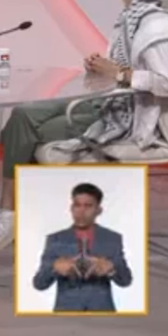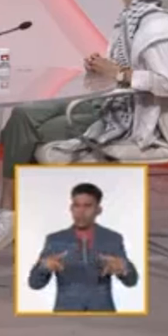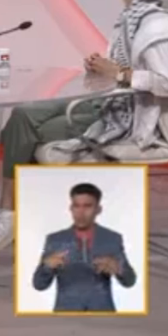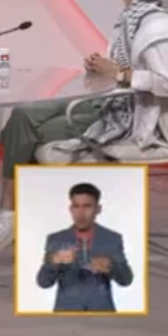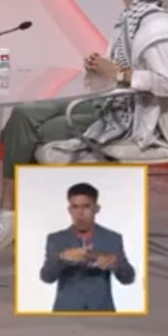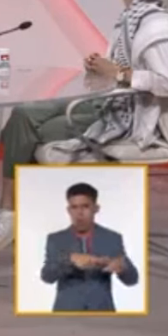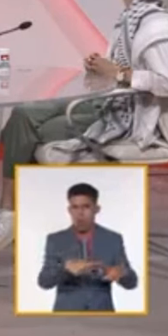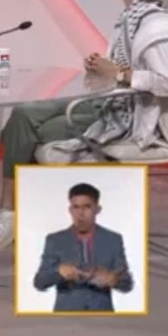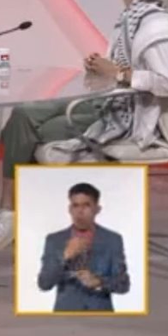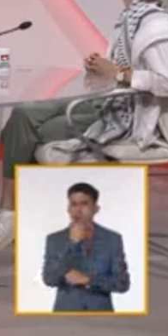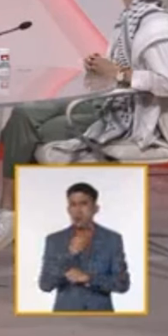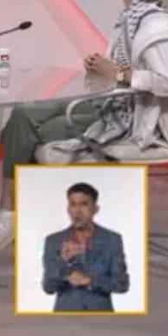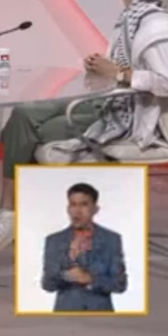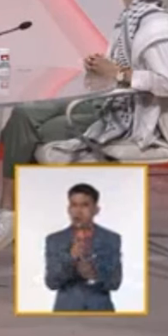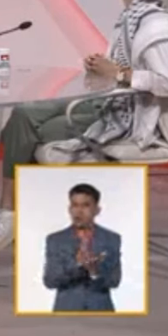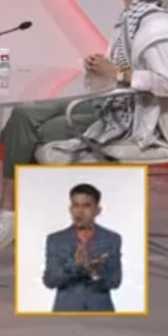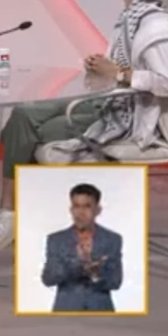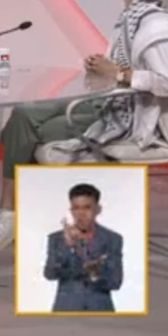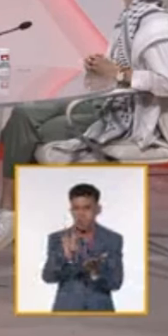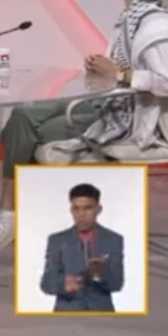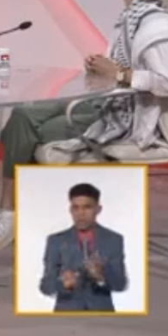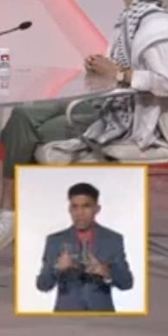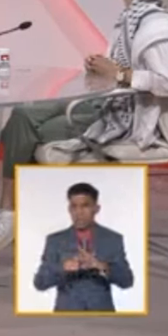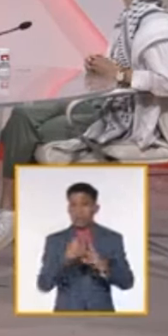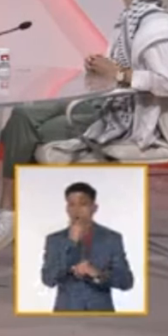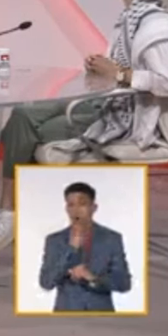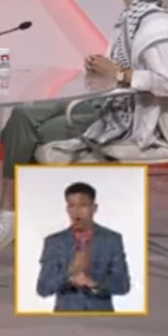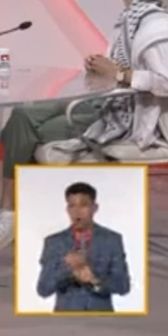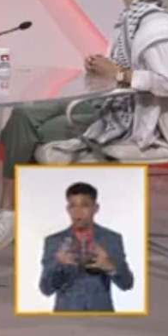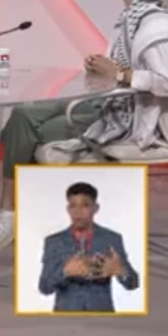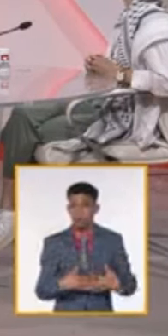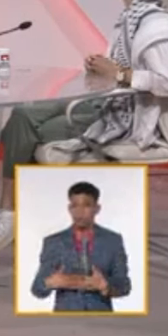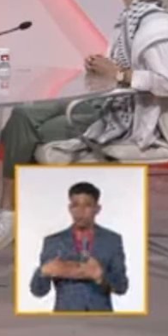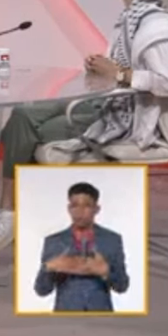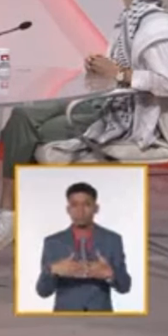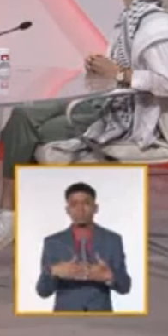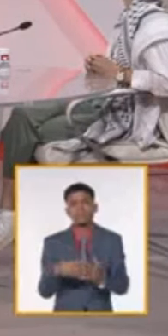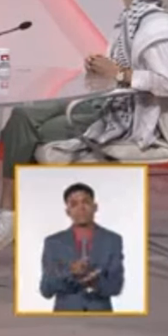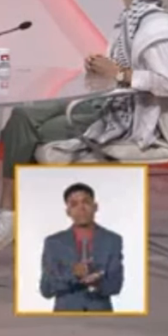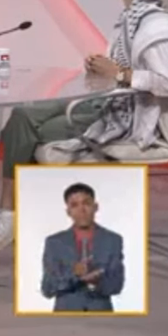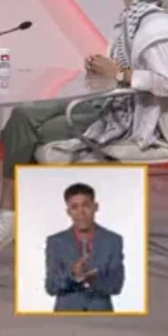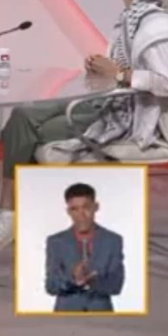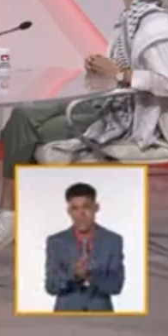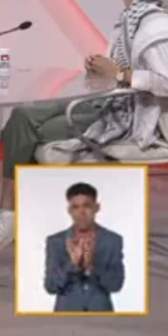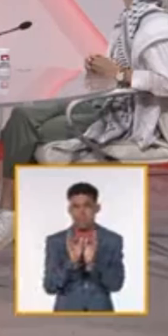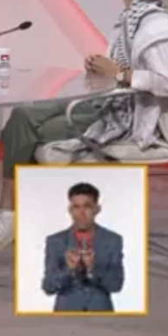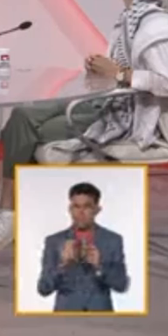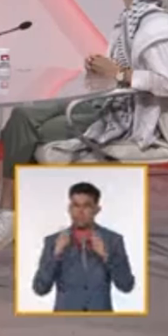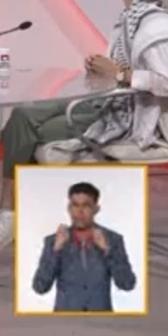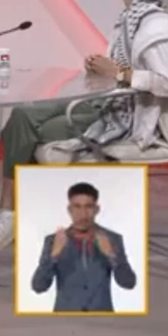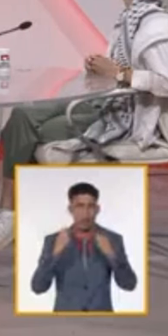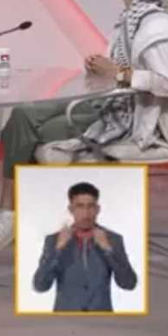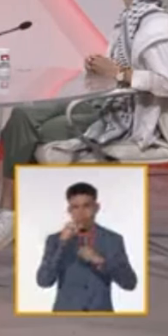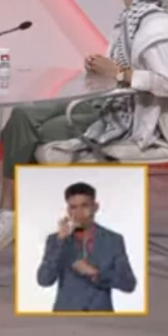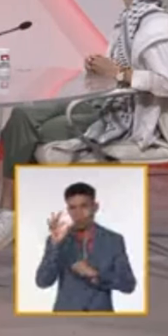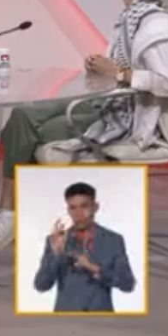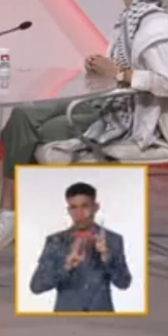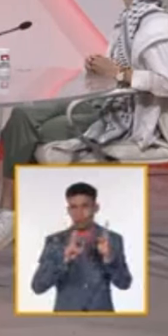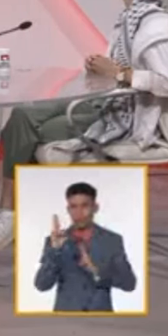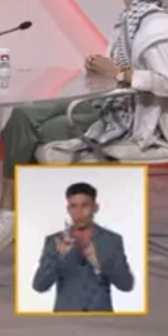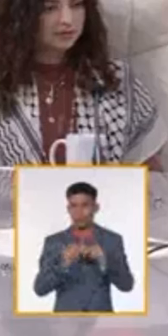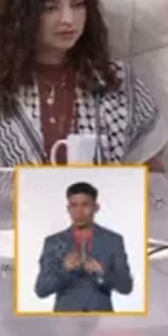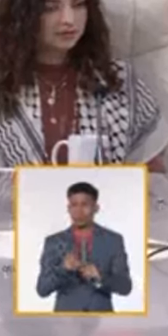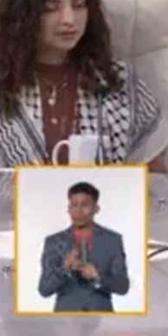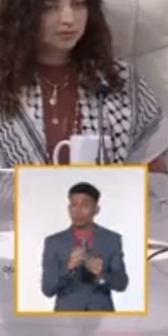jóvenes estudiantes y jóvenes estadounidenses están en el medio de estas manifestaciones, que creo que son una